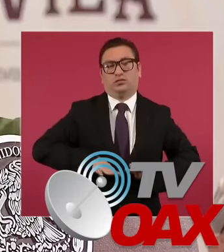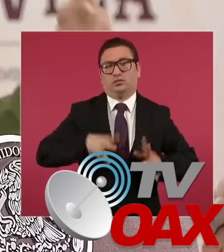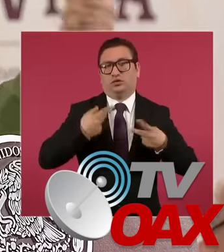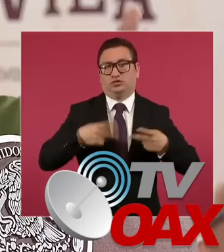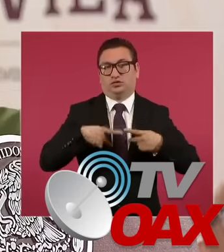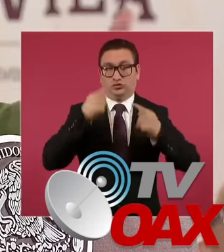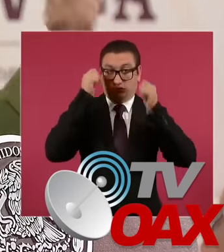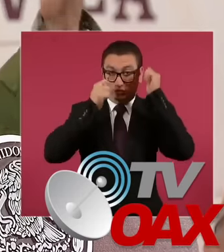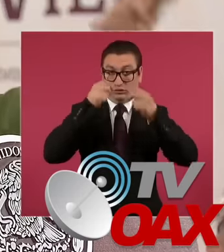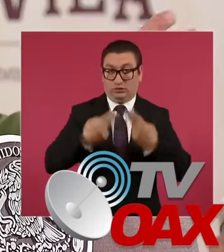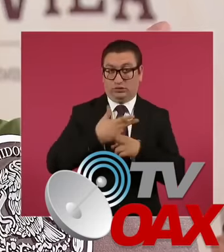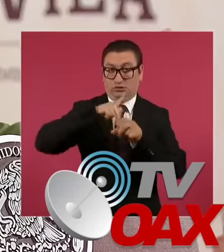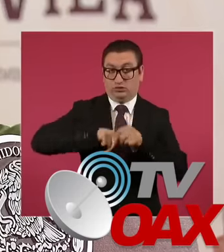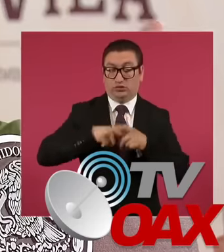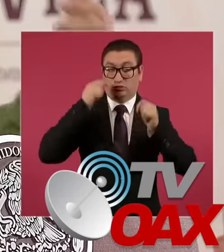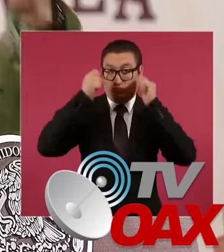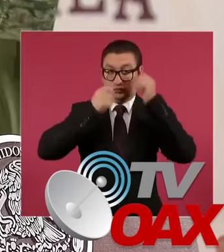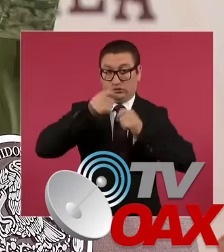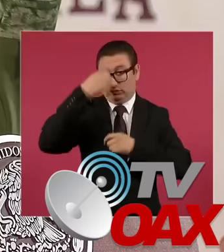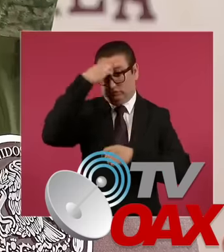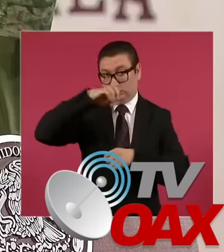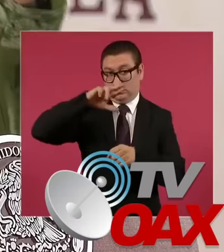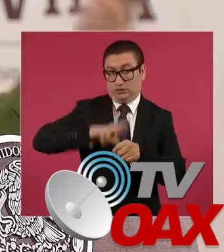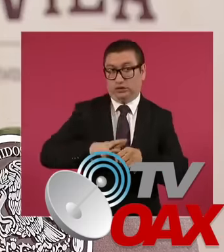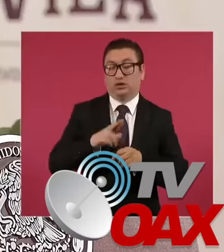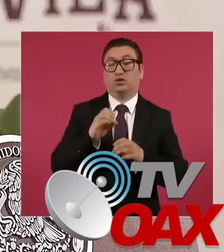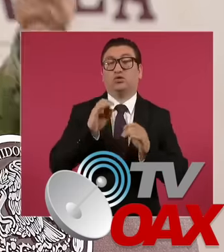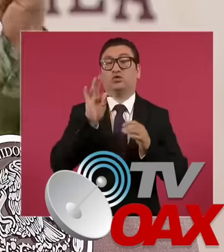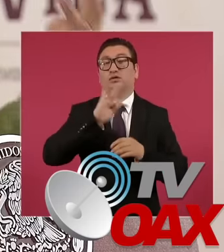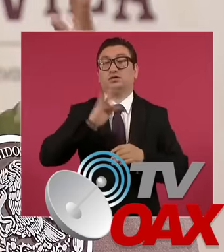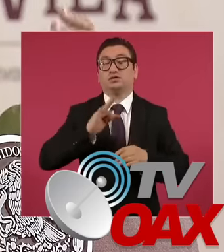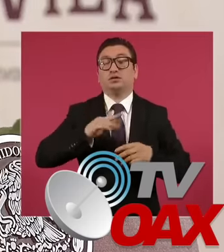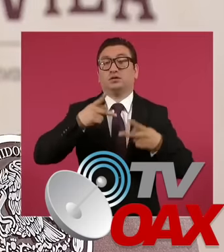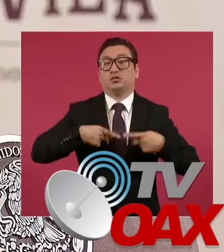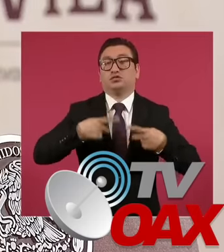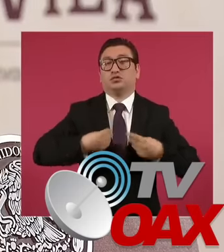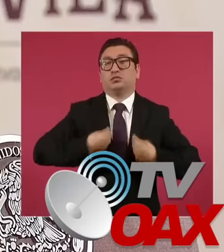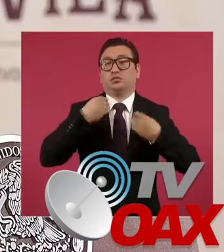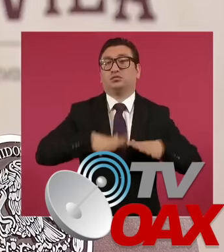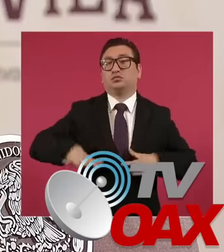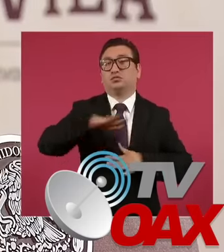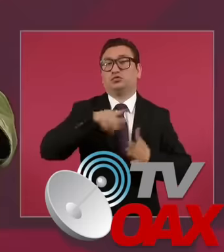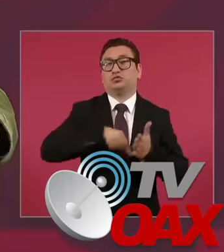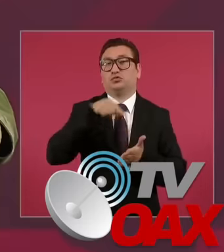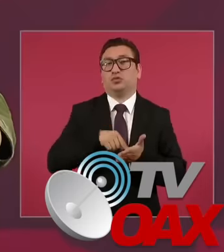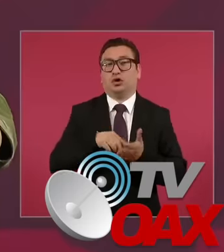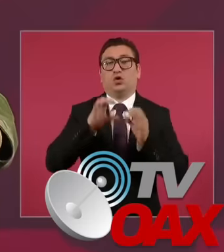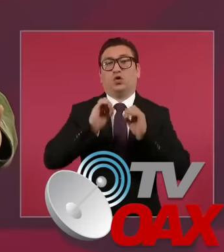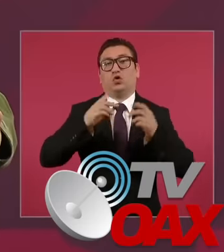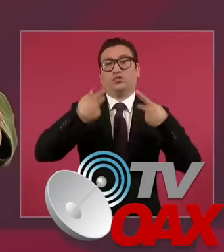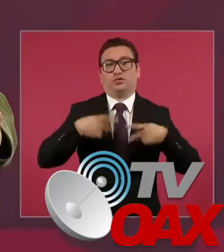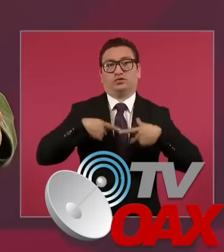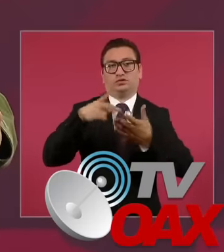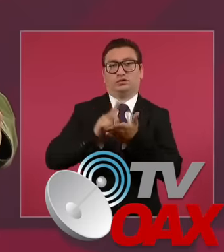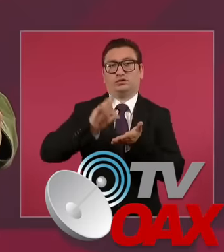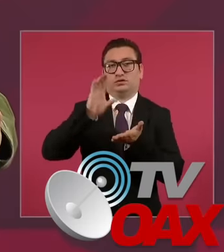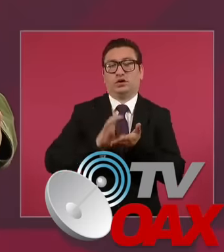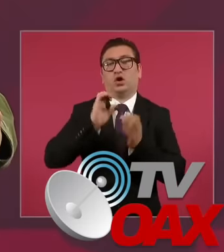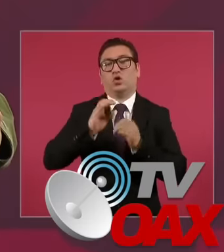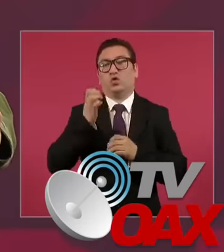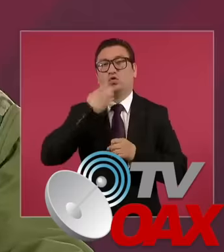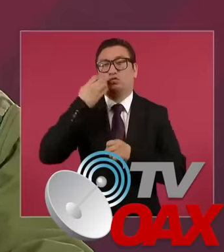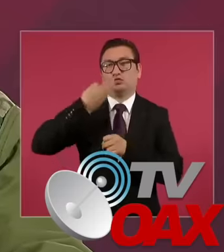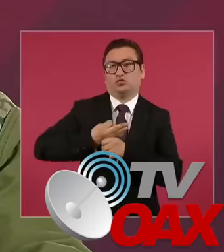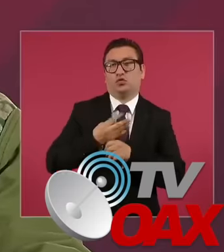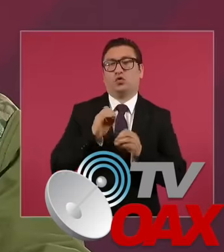un turista nacional, un turista extranjero, un pasajero local o bien aquellos con discapacidad o